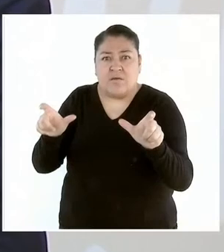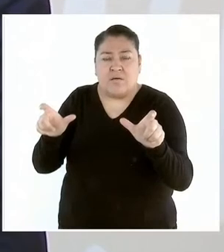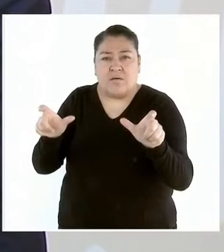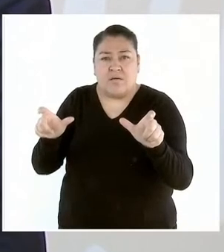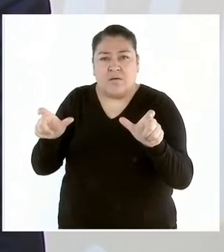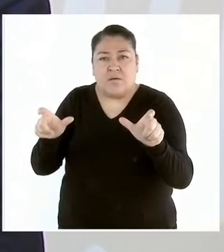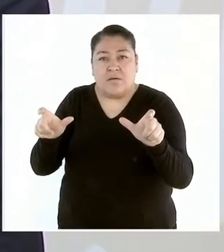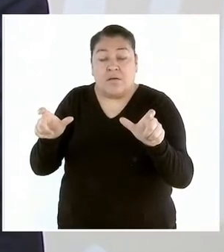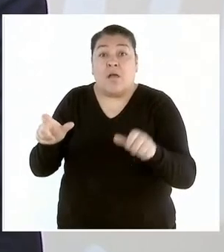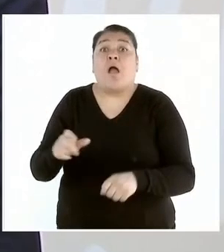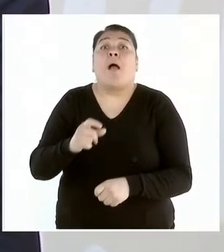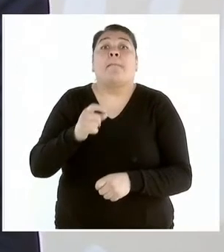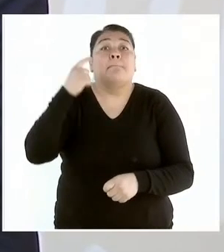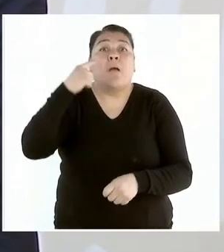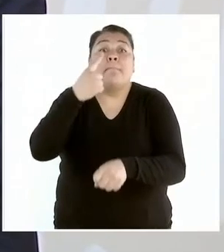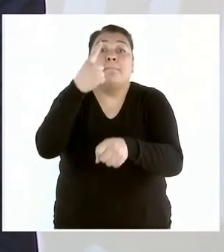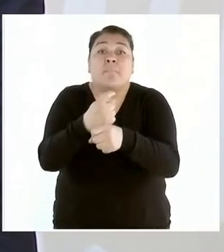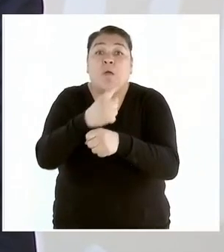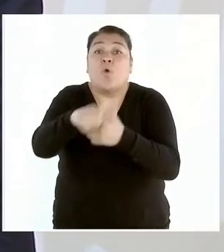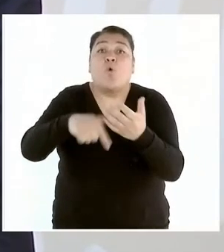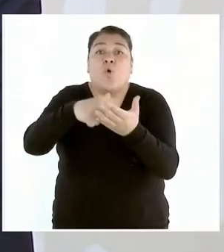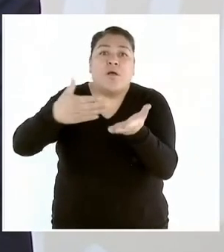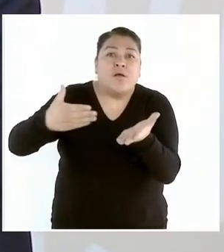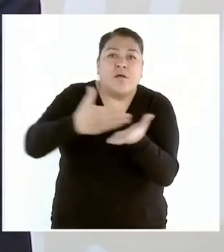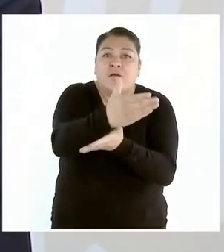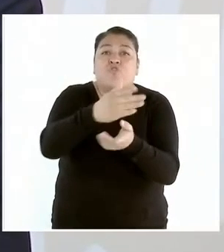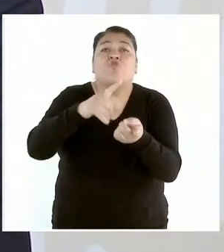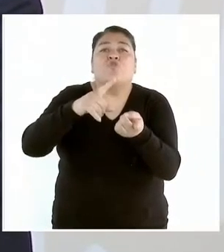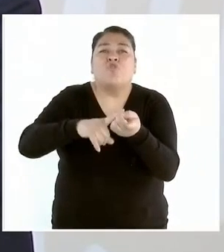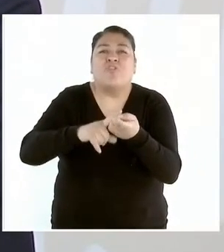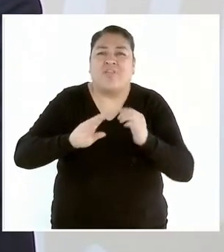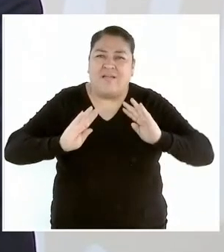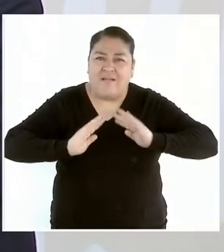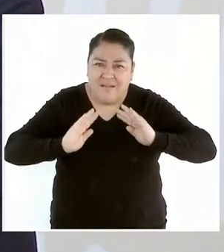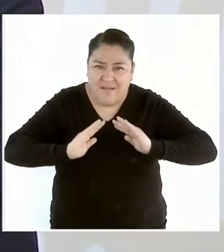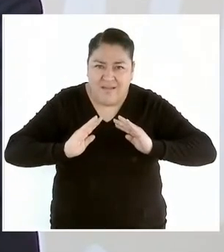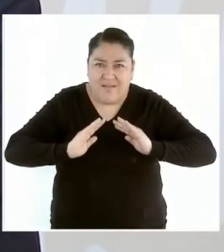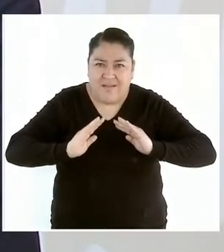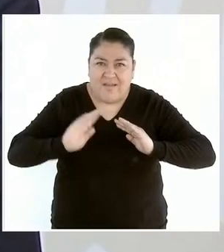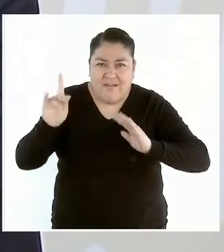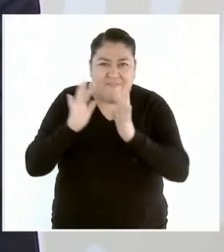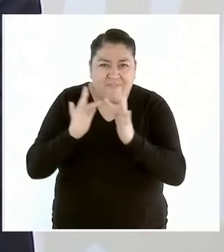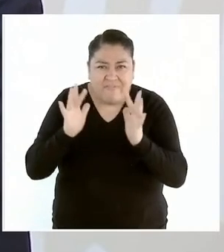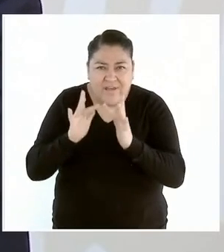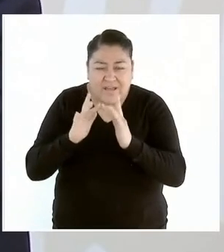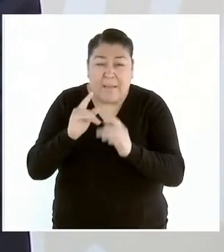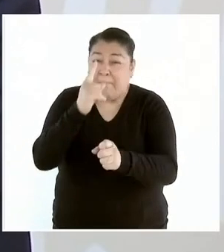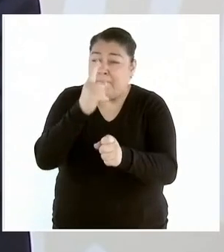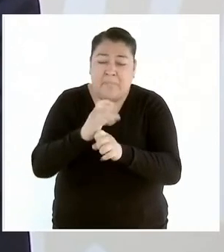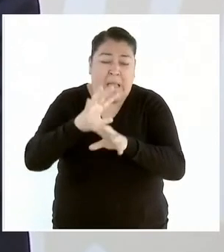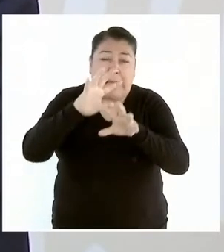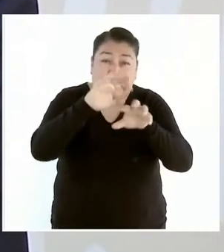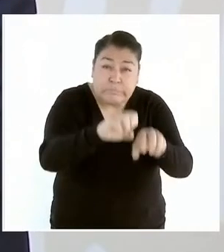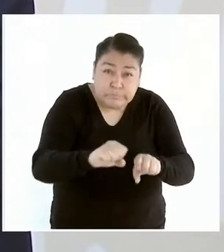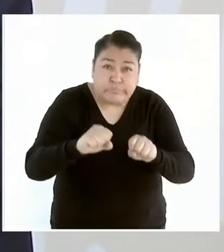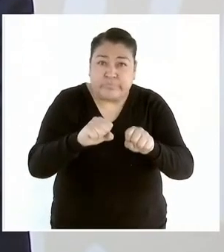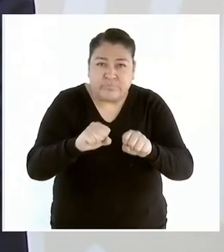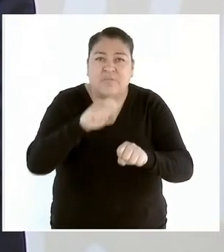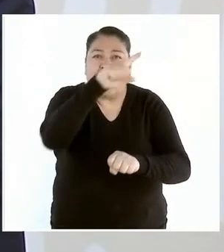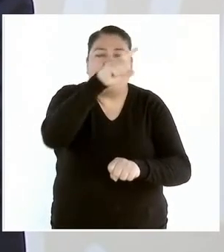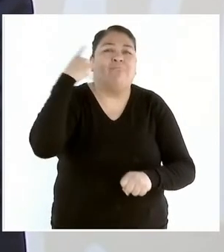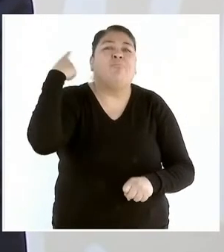el primer objetivo militar de las tropas francesas fue la toma de